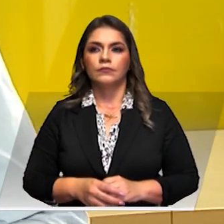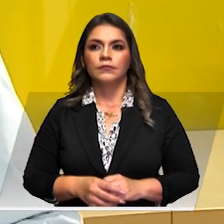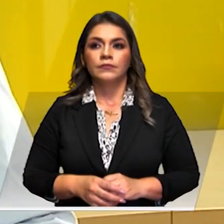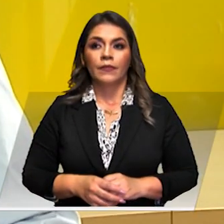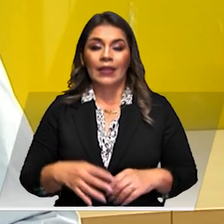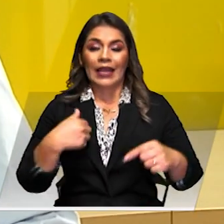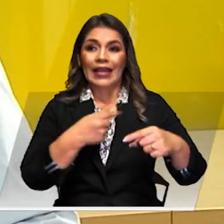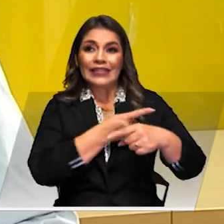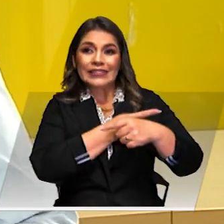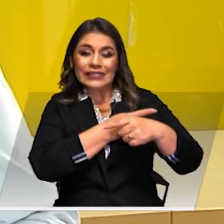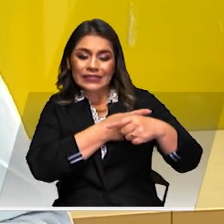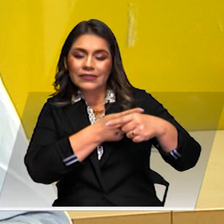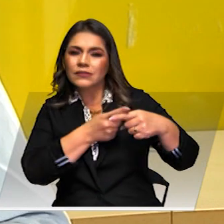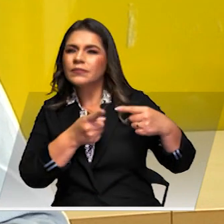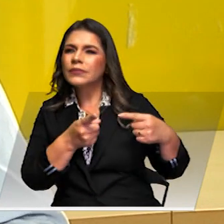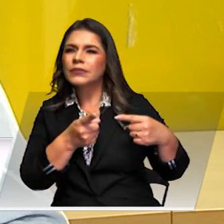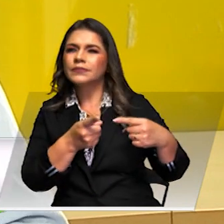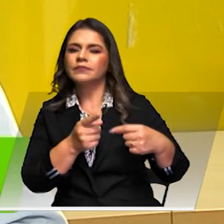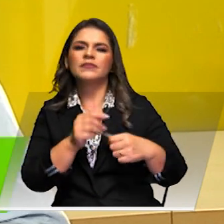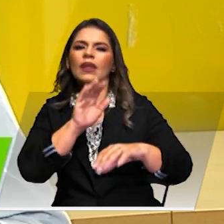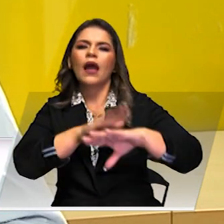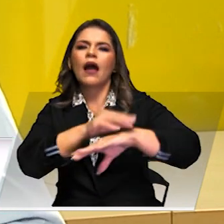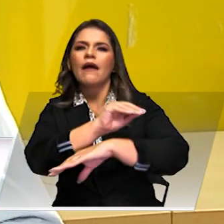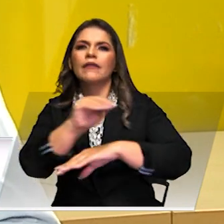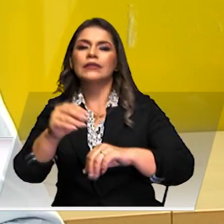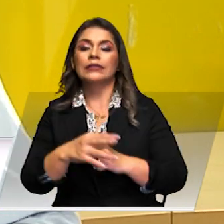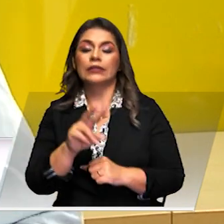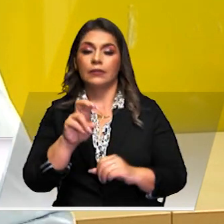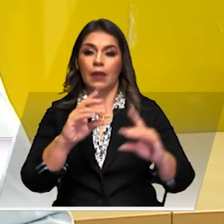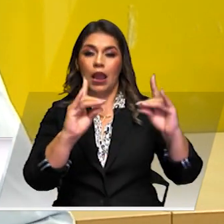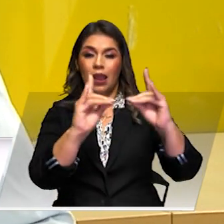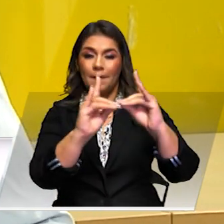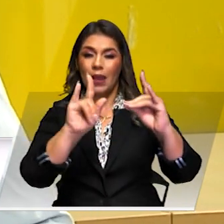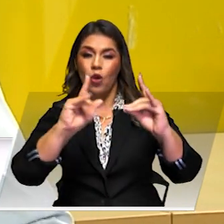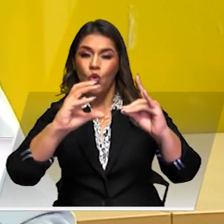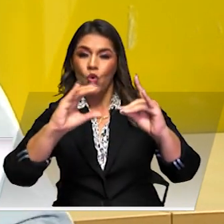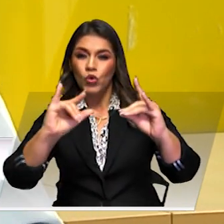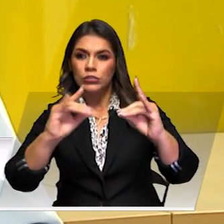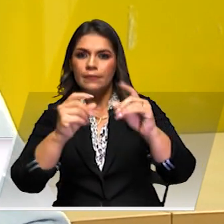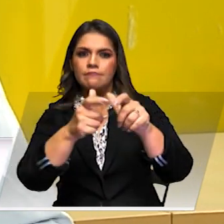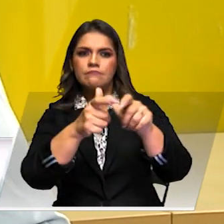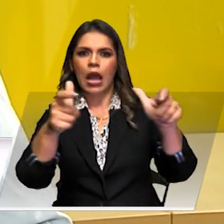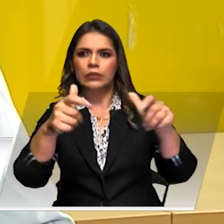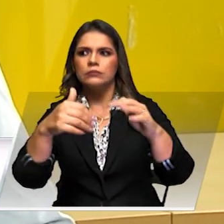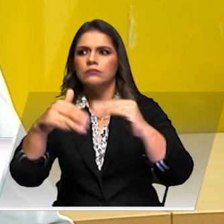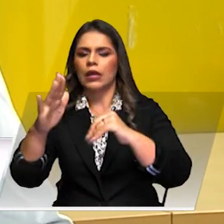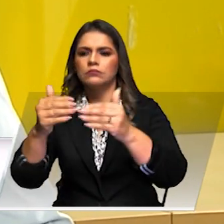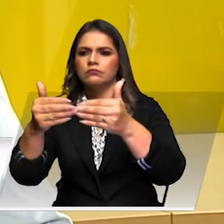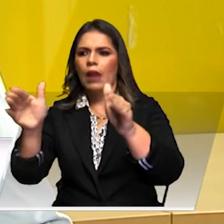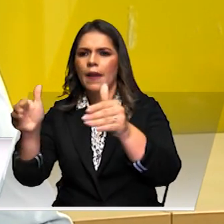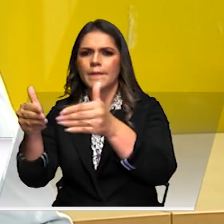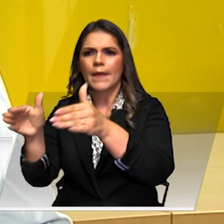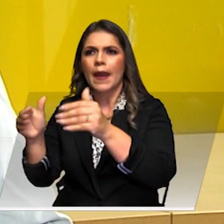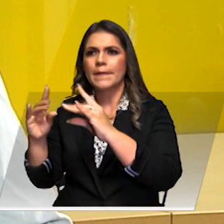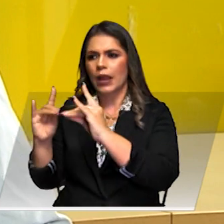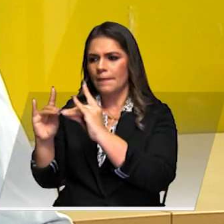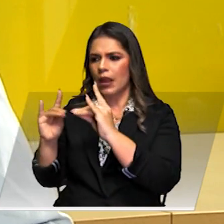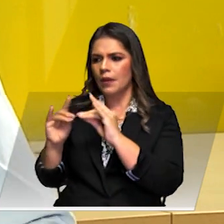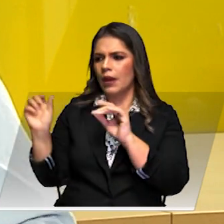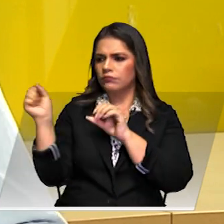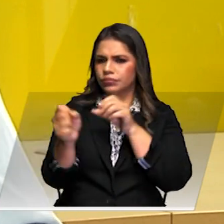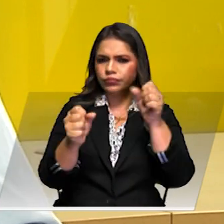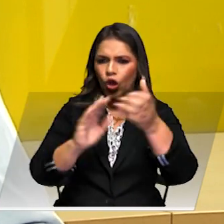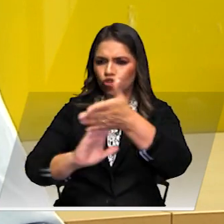Esta semana será noticia el aumento gradual de las camas de unidades de cuidados intensivos en toda la red hospitalaria del